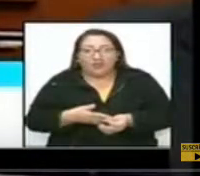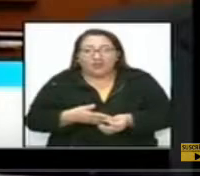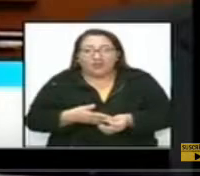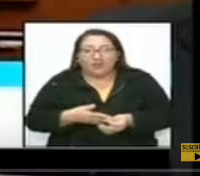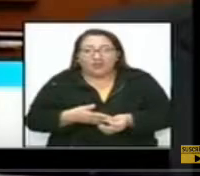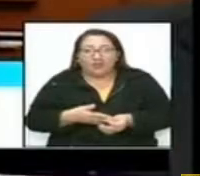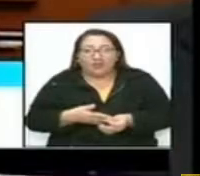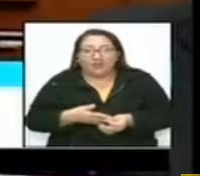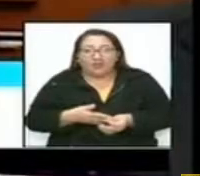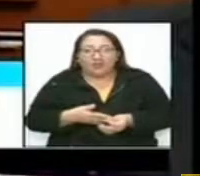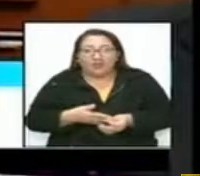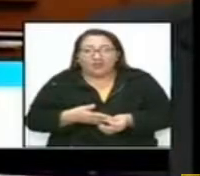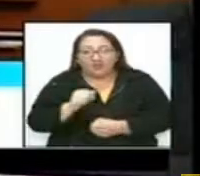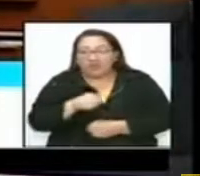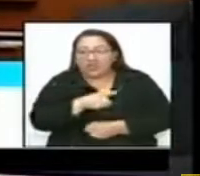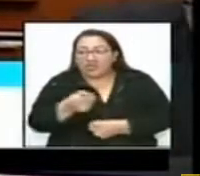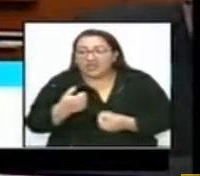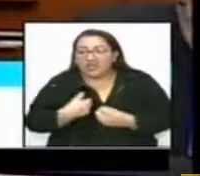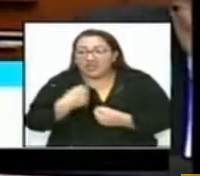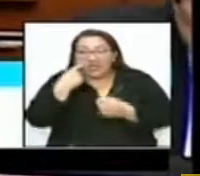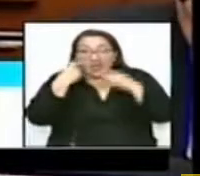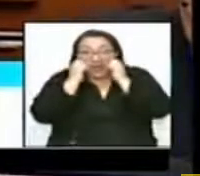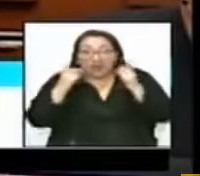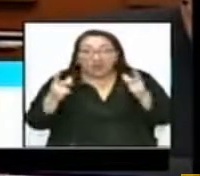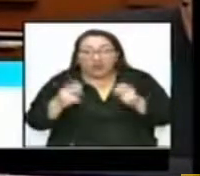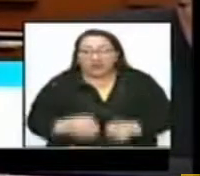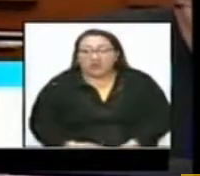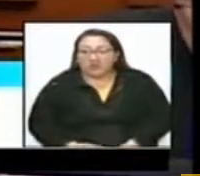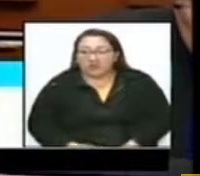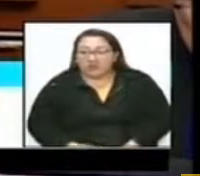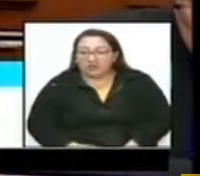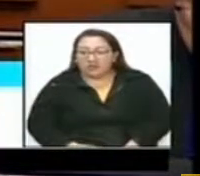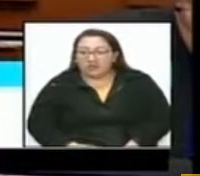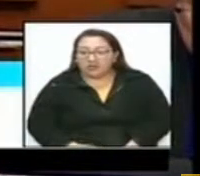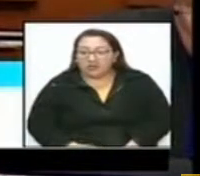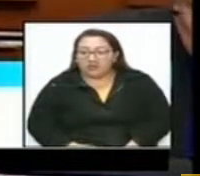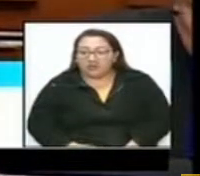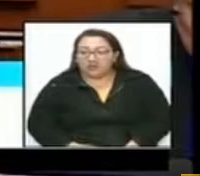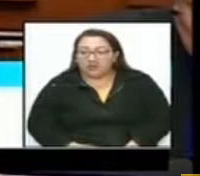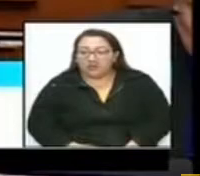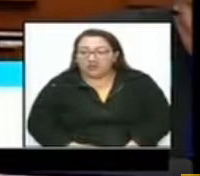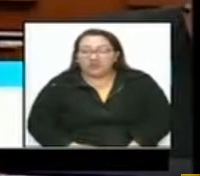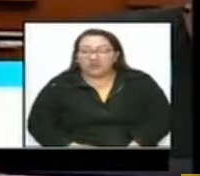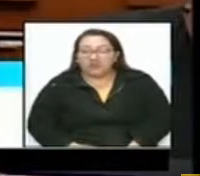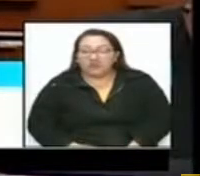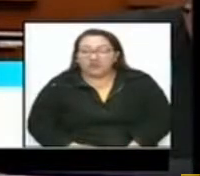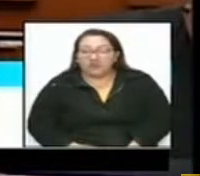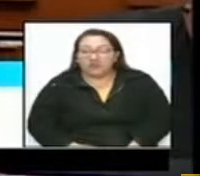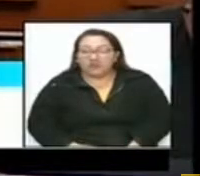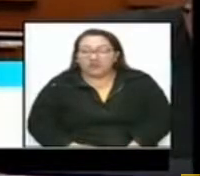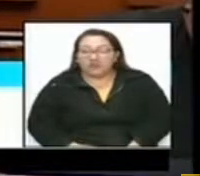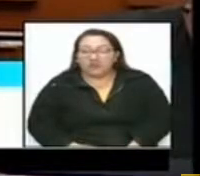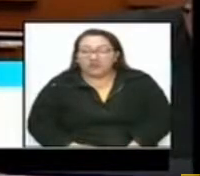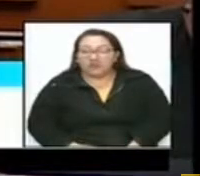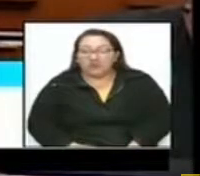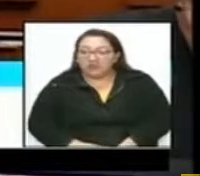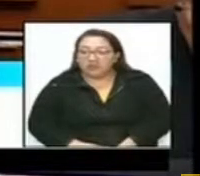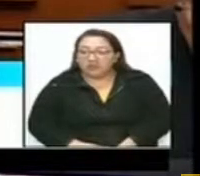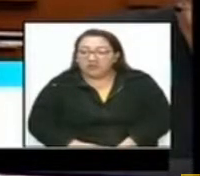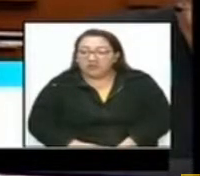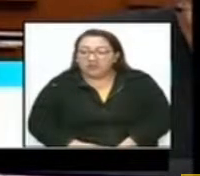como ellos quieren sino porque ellos se tienen que dar cuenta que las modificaciones que están planteando no son